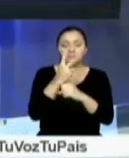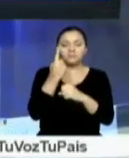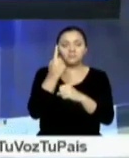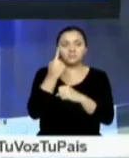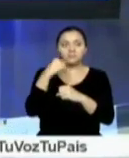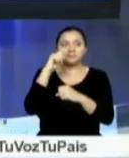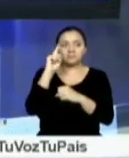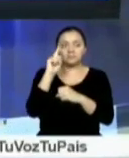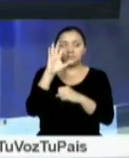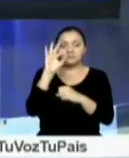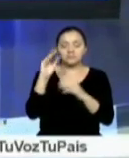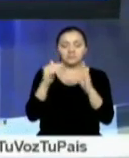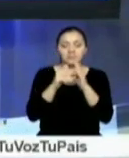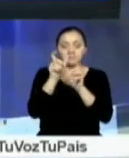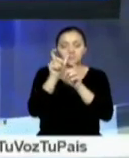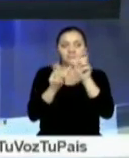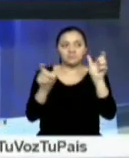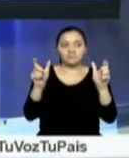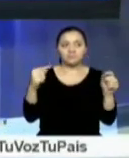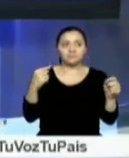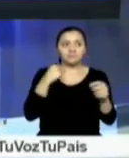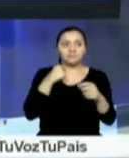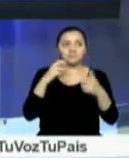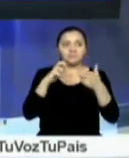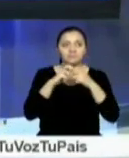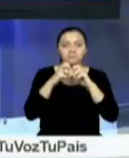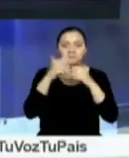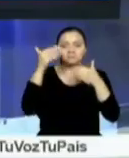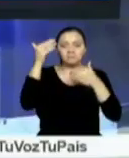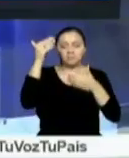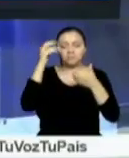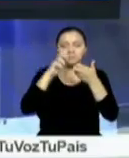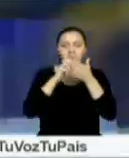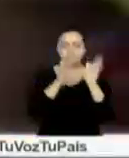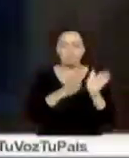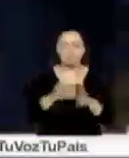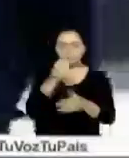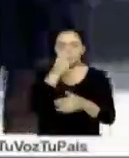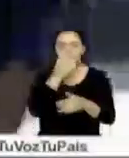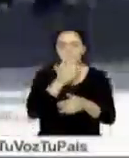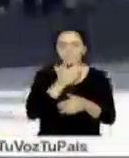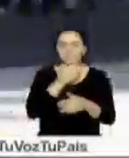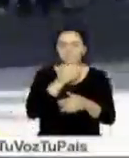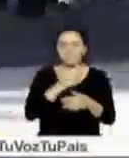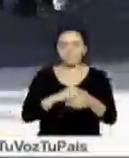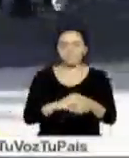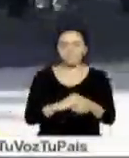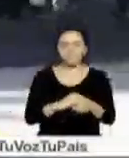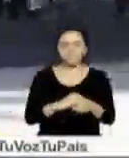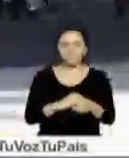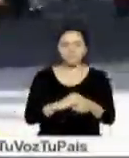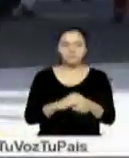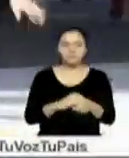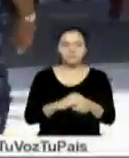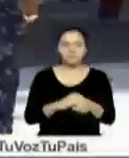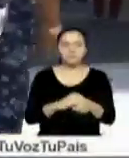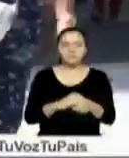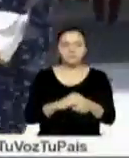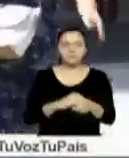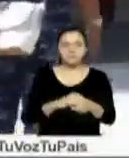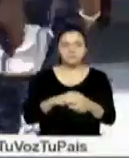1,200000 personas afectadas por las políticas de macri el desempleo en Argentina afecta a cerca de